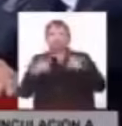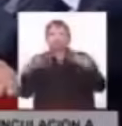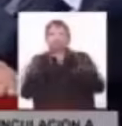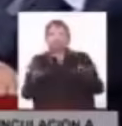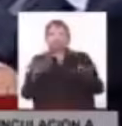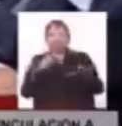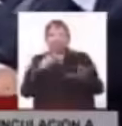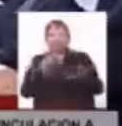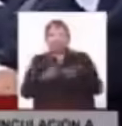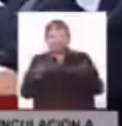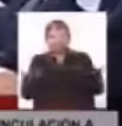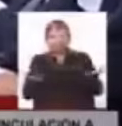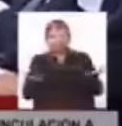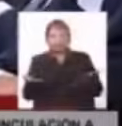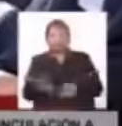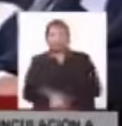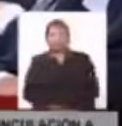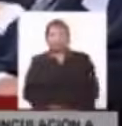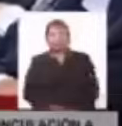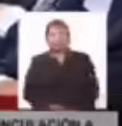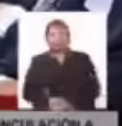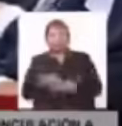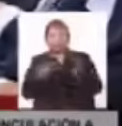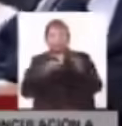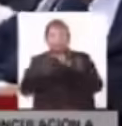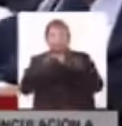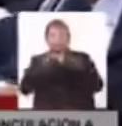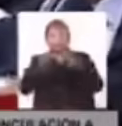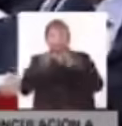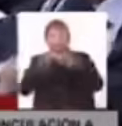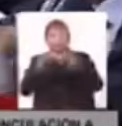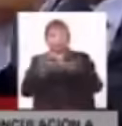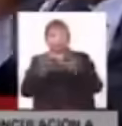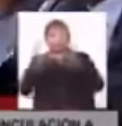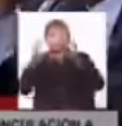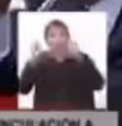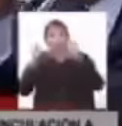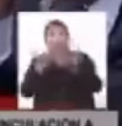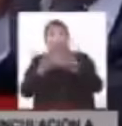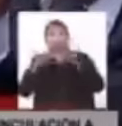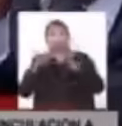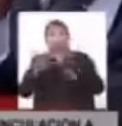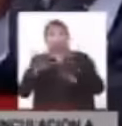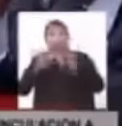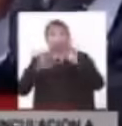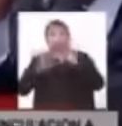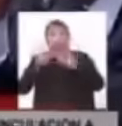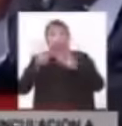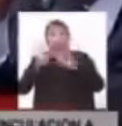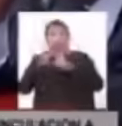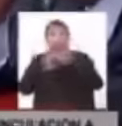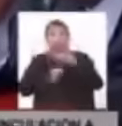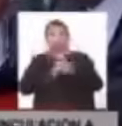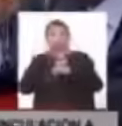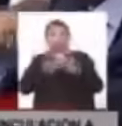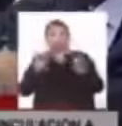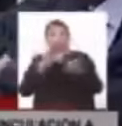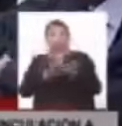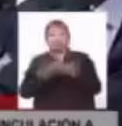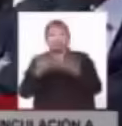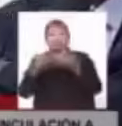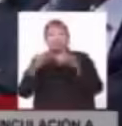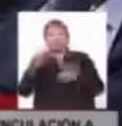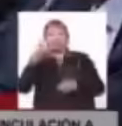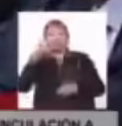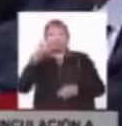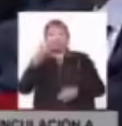eso es lo que me están diciendo. Y yo aclaro que eso es un tema que está de 18 años, que no tiene ninguna incidencia. Y